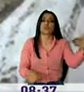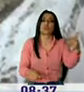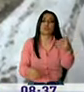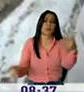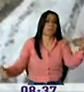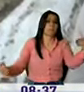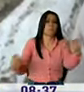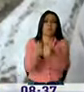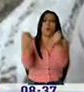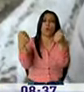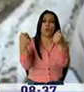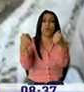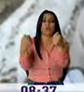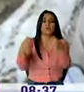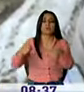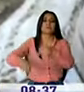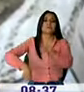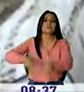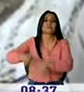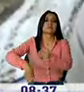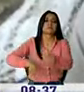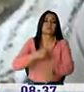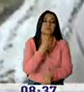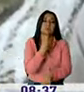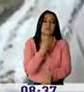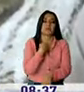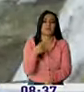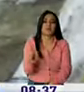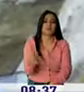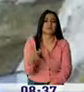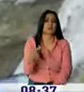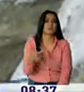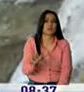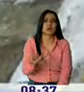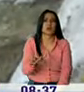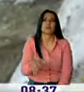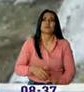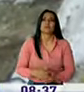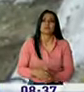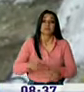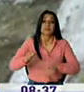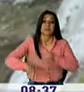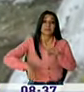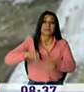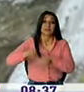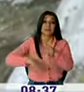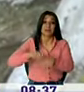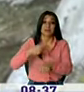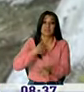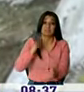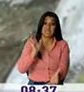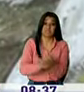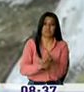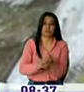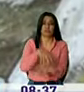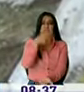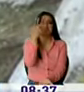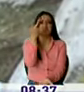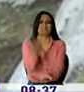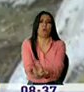contra el bus, algo así. Y él estaba allá ahí. Estaba la bicicleta de mi esposo, estaba ahí delantera